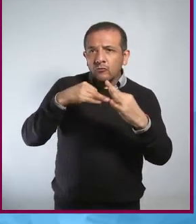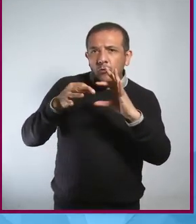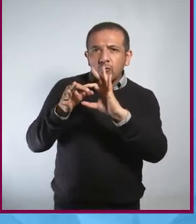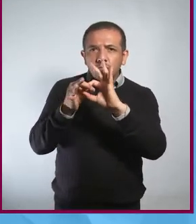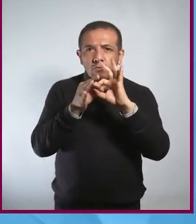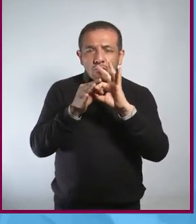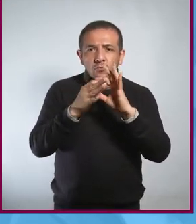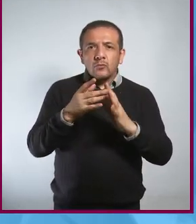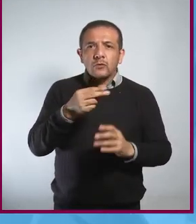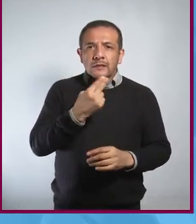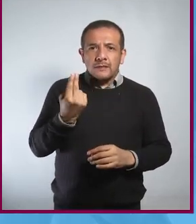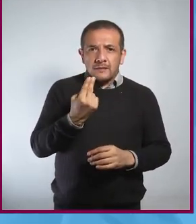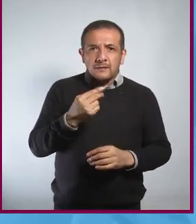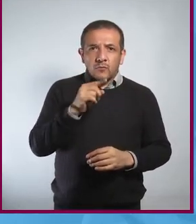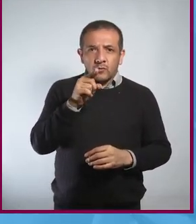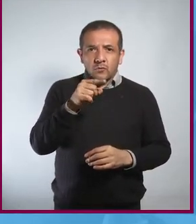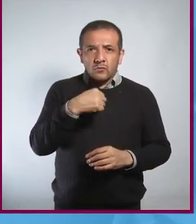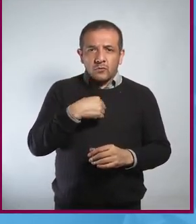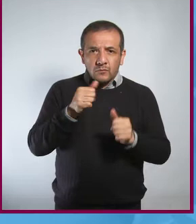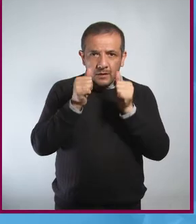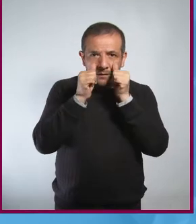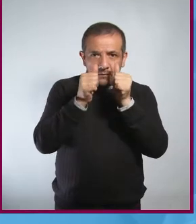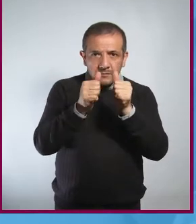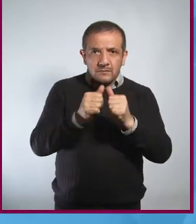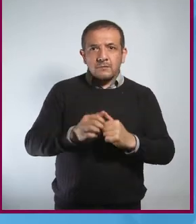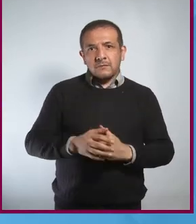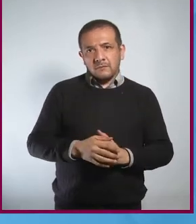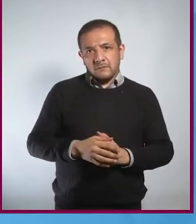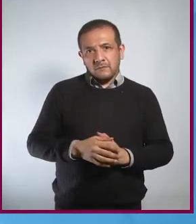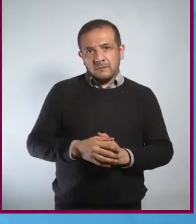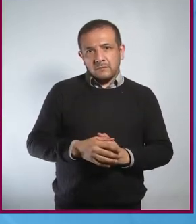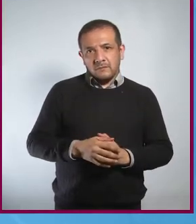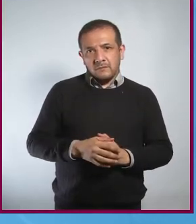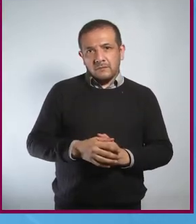que necesitamos es tu atención.